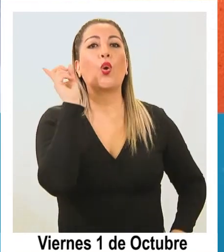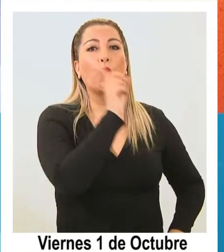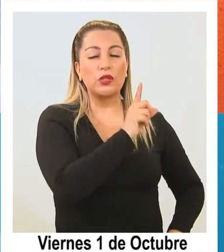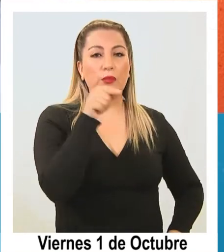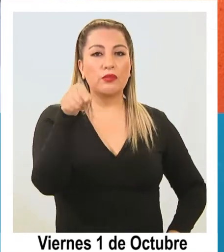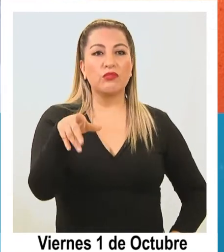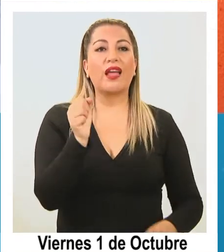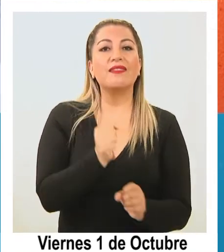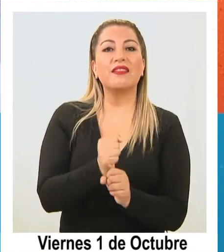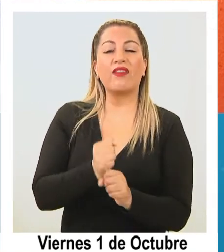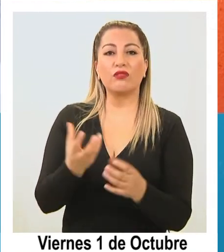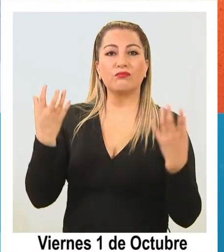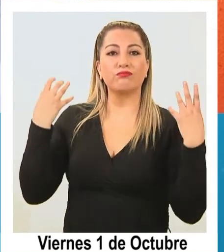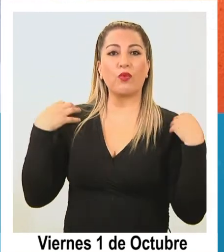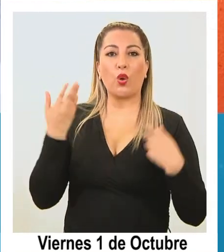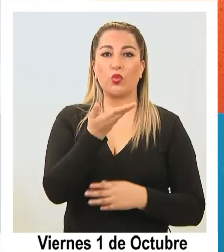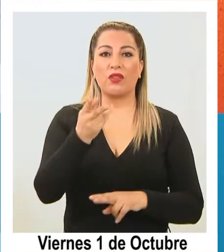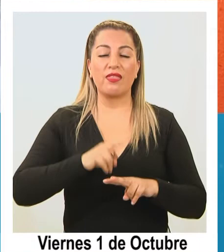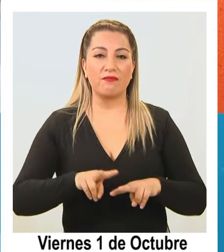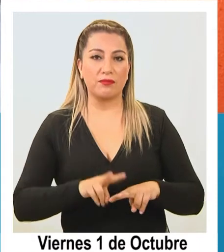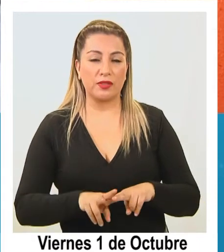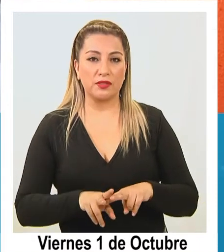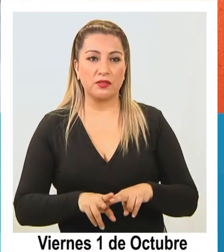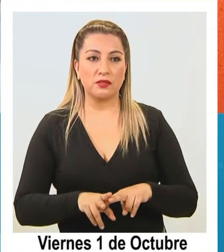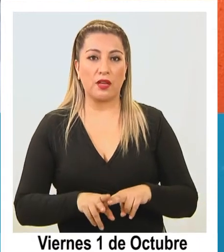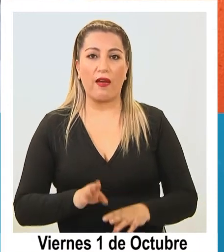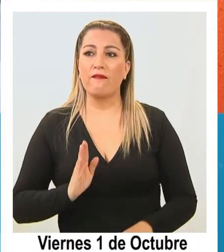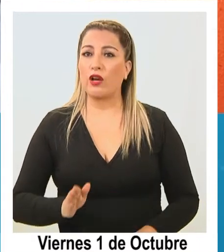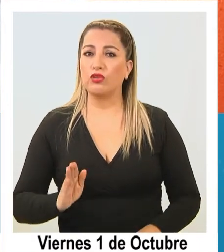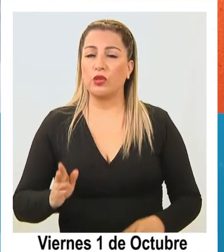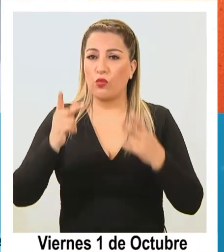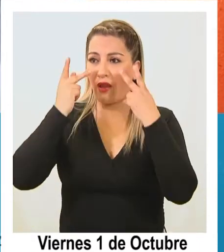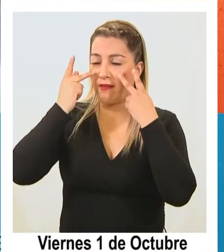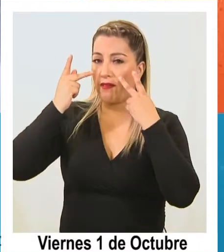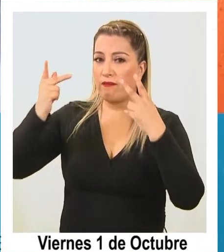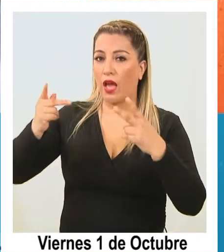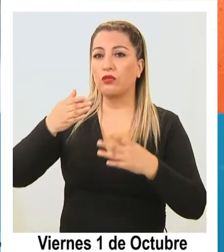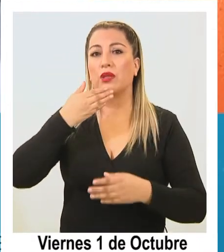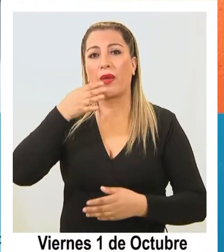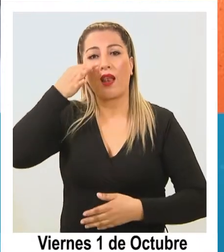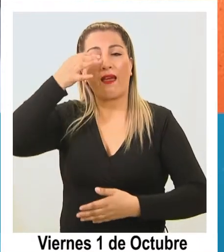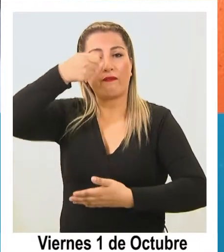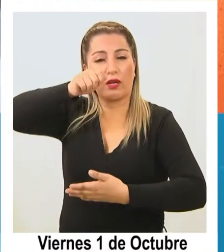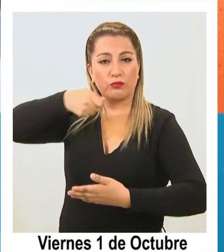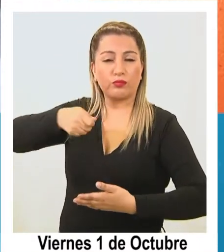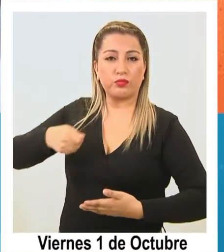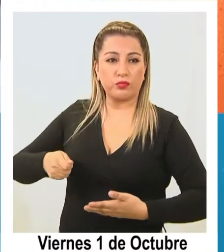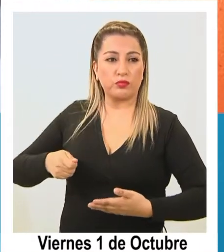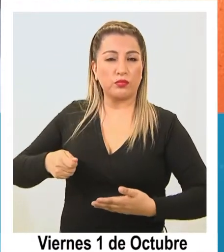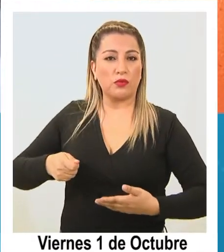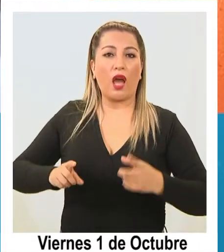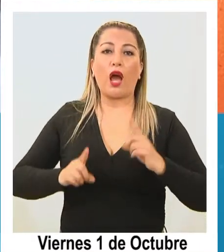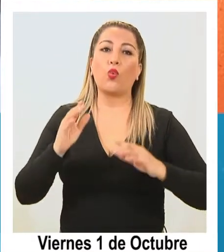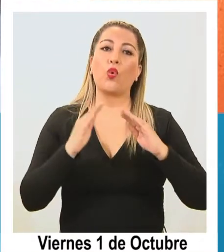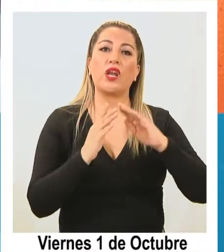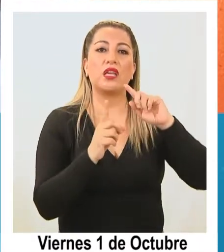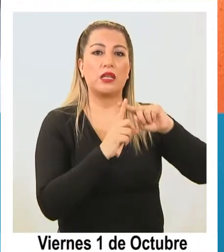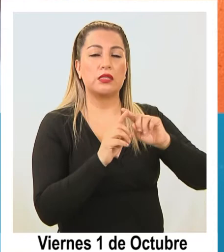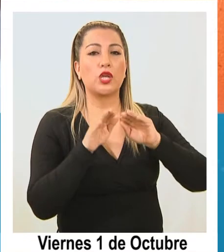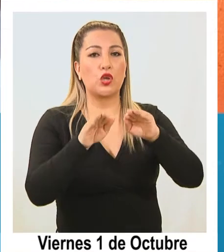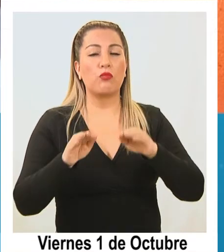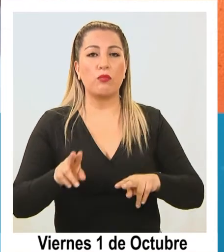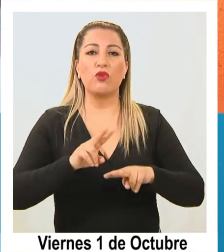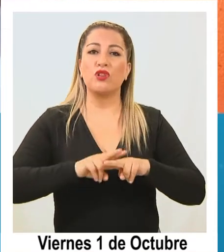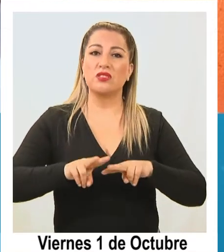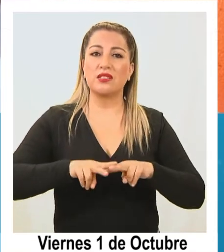las acciones inmediatas que se van a seguir tomando? ¿Van a seguir estos traslados, estos catastros, estos traslados a iglesias, como se hizo con lo de Plaza